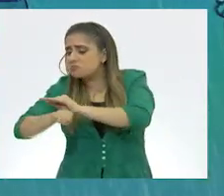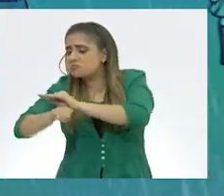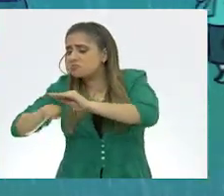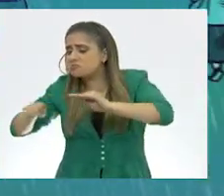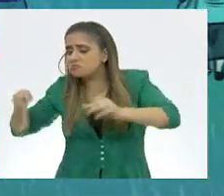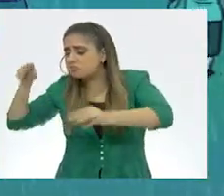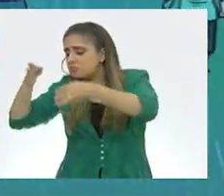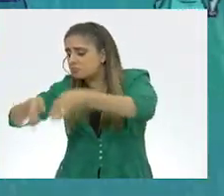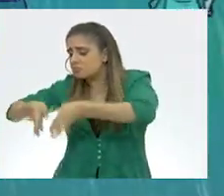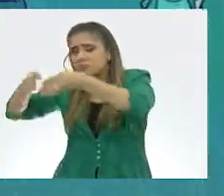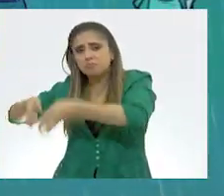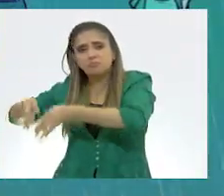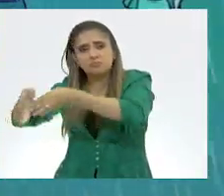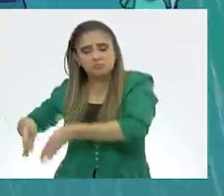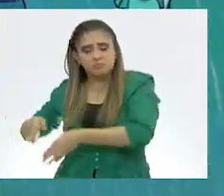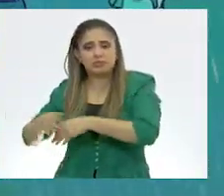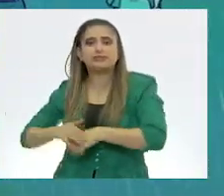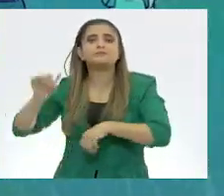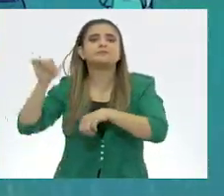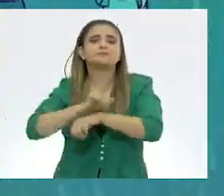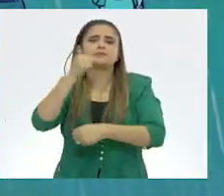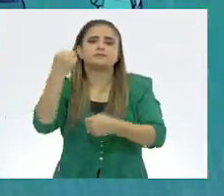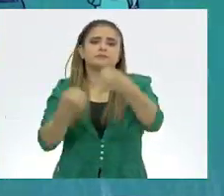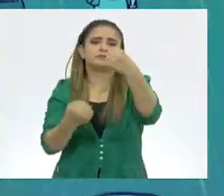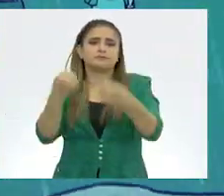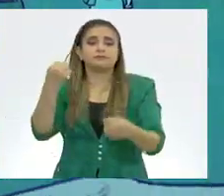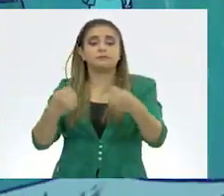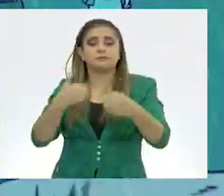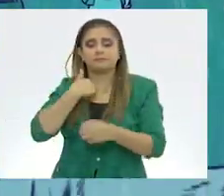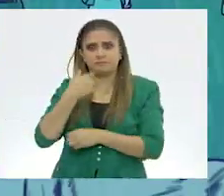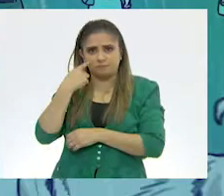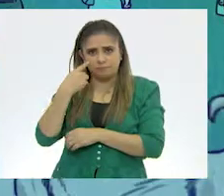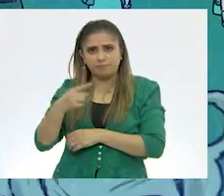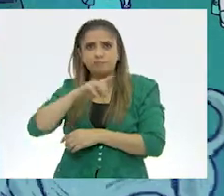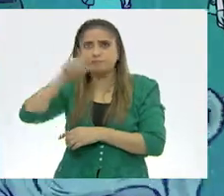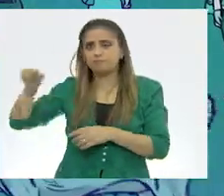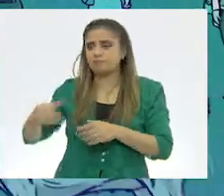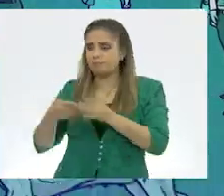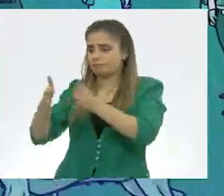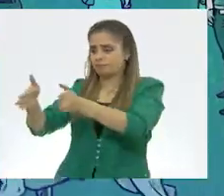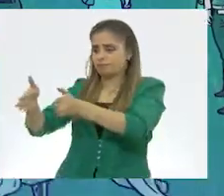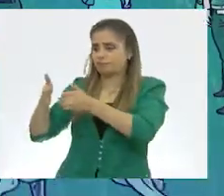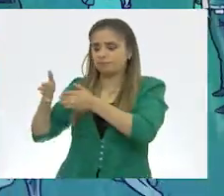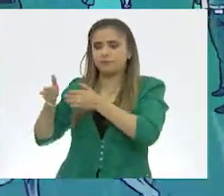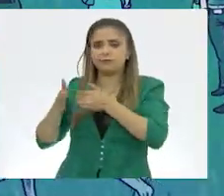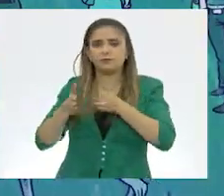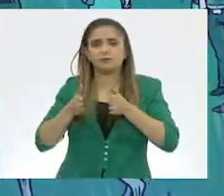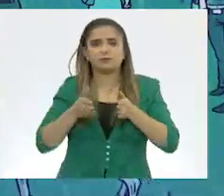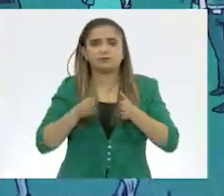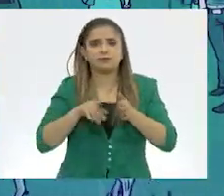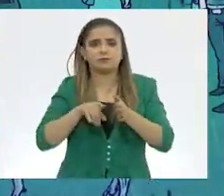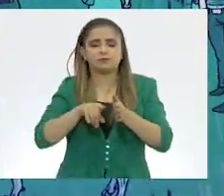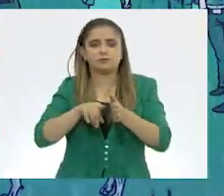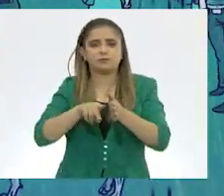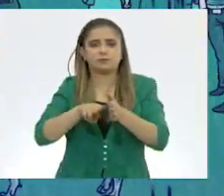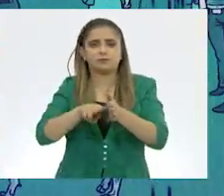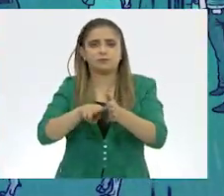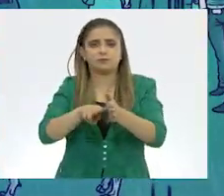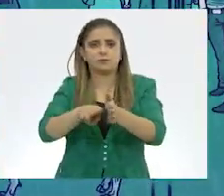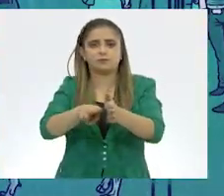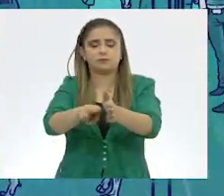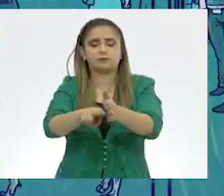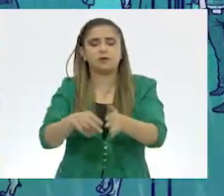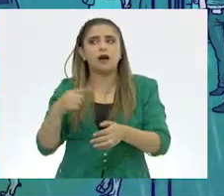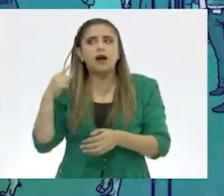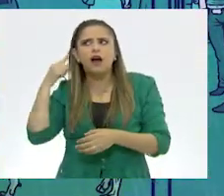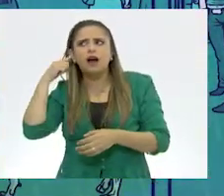Cuando el automóvil se detuvo, observé que mi llegada despertaba un interés incomprensible. Se oyeron voces humanas